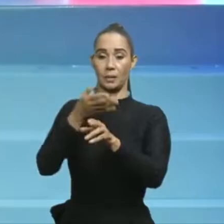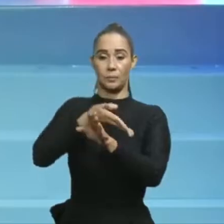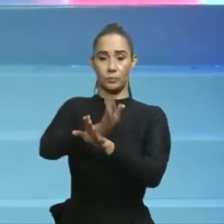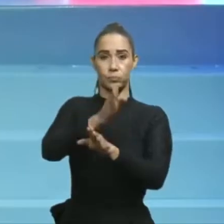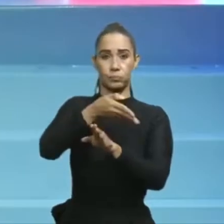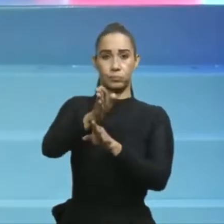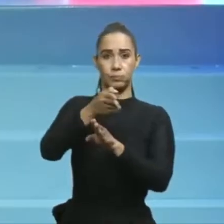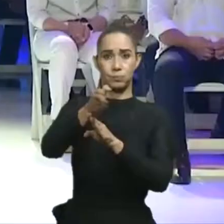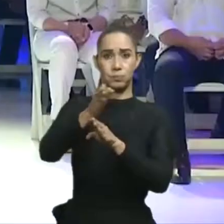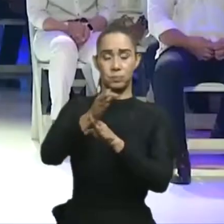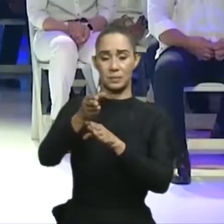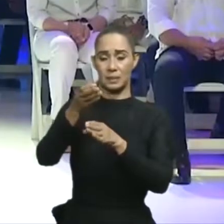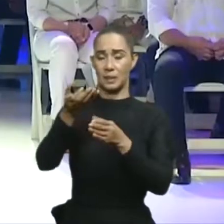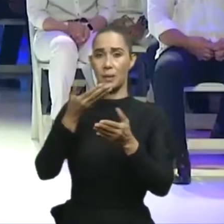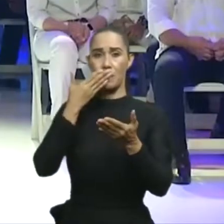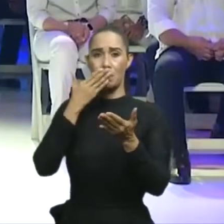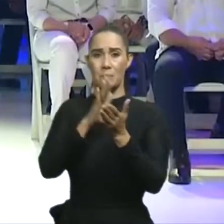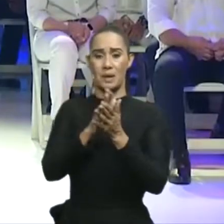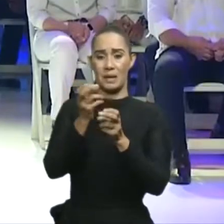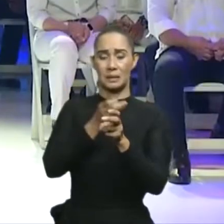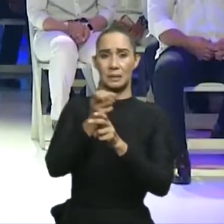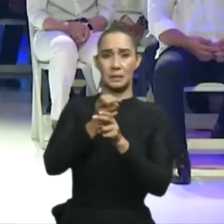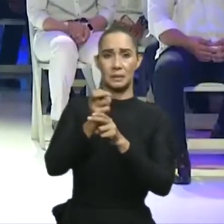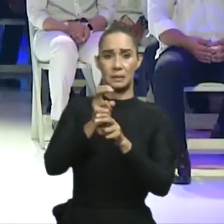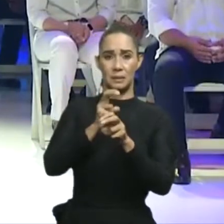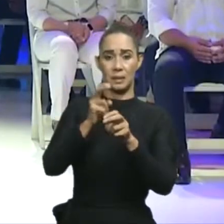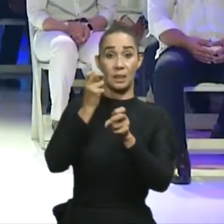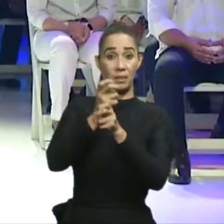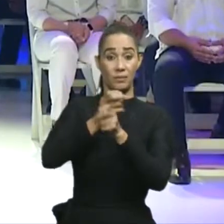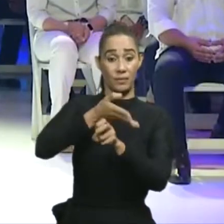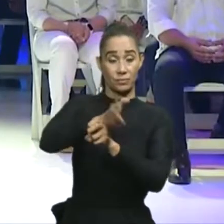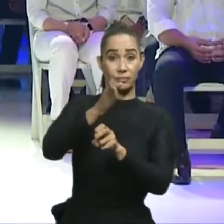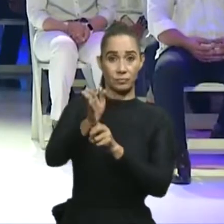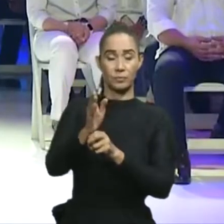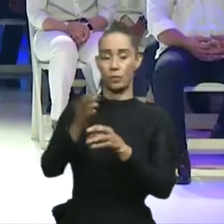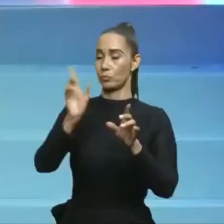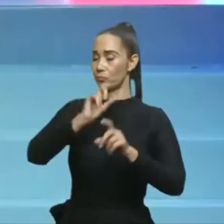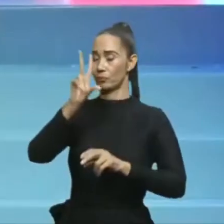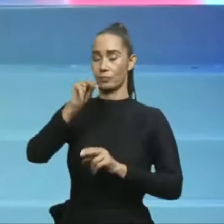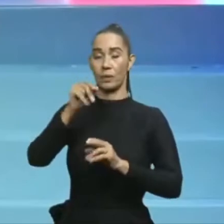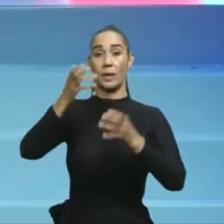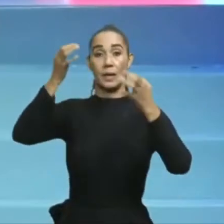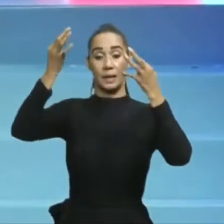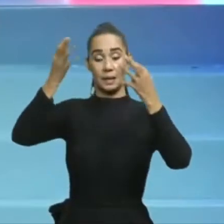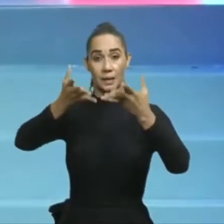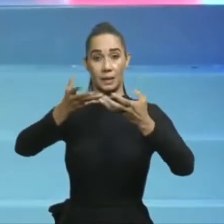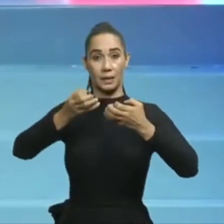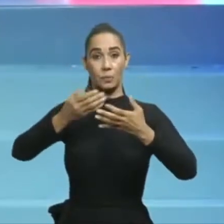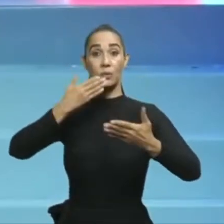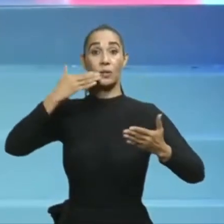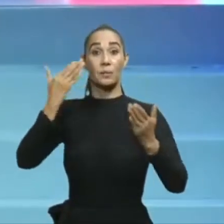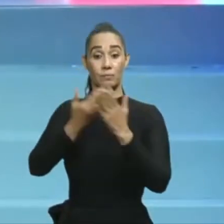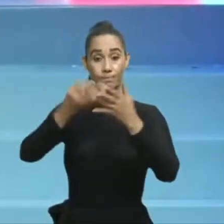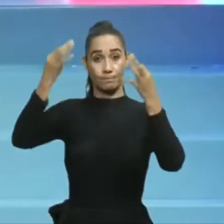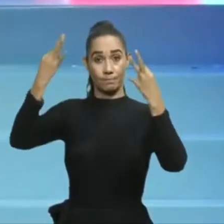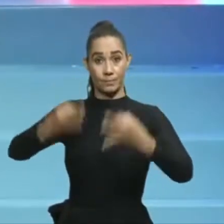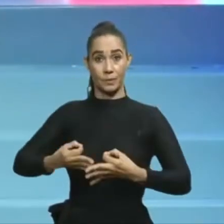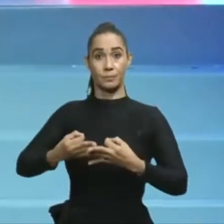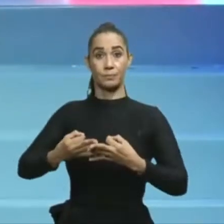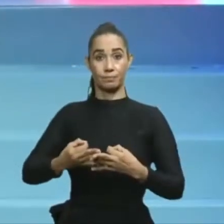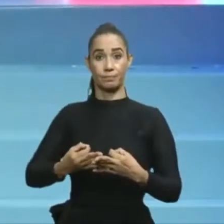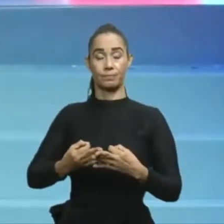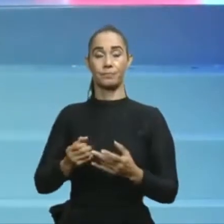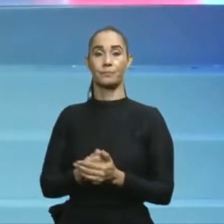dominicanos a un injusto y desproporcionado peaje sombra queremos hacer muchas cosas pero hacerlas bien y